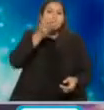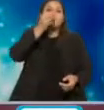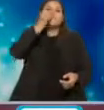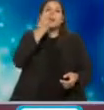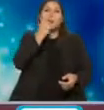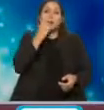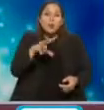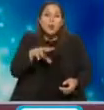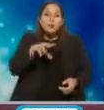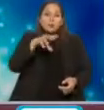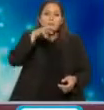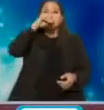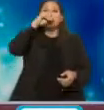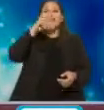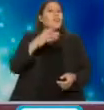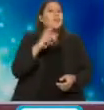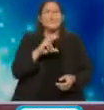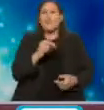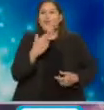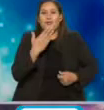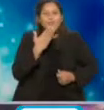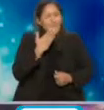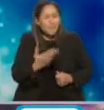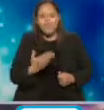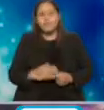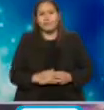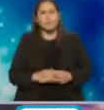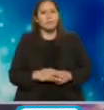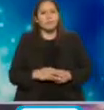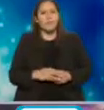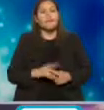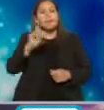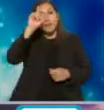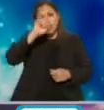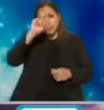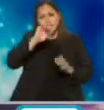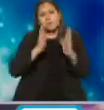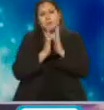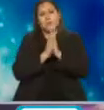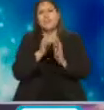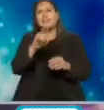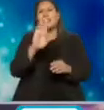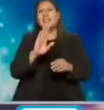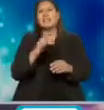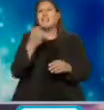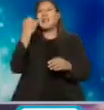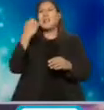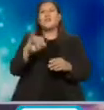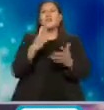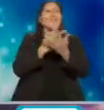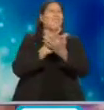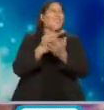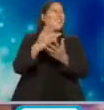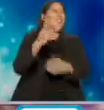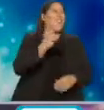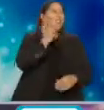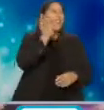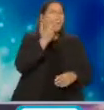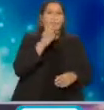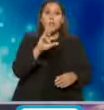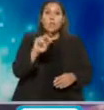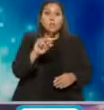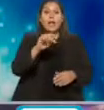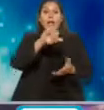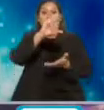no es adecuado. Entonces, sugerencias. Primero, señoras, también, esto parece como ridículo, pero llega a pasar. Hay quien quiere refrigerar